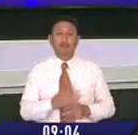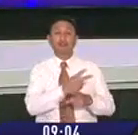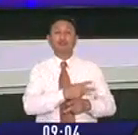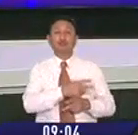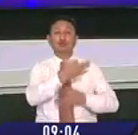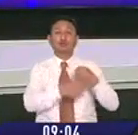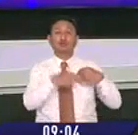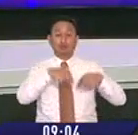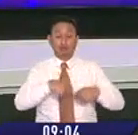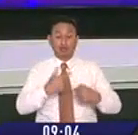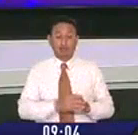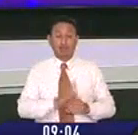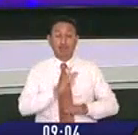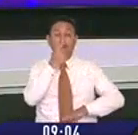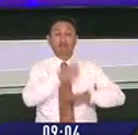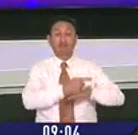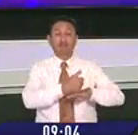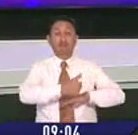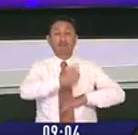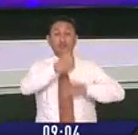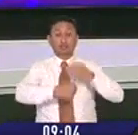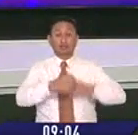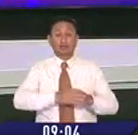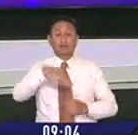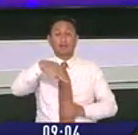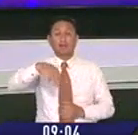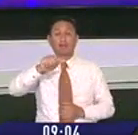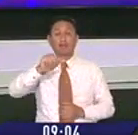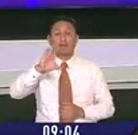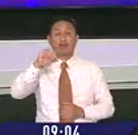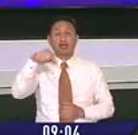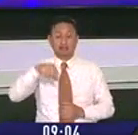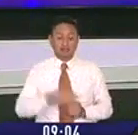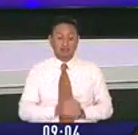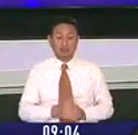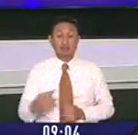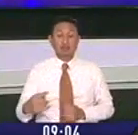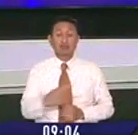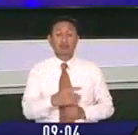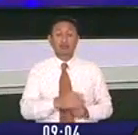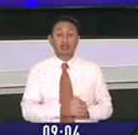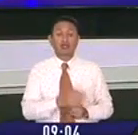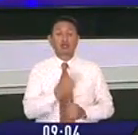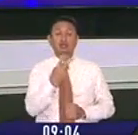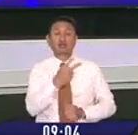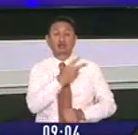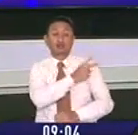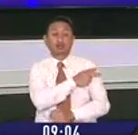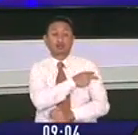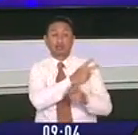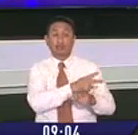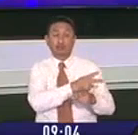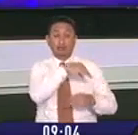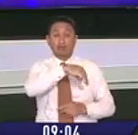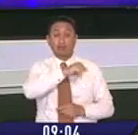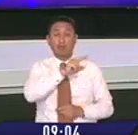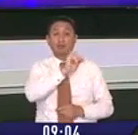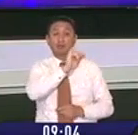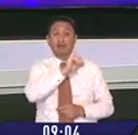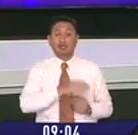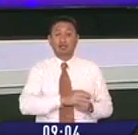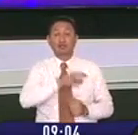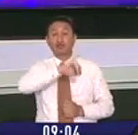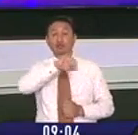Judicatura cumplirá la sentencia del juez Walter Macías, lo que implica que queden inhabilitados de sus cargos los vocales Maribel Barreno y Juan